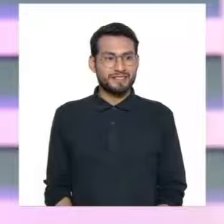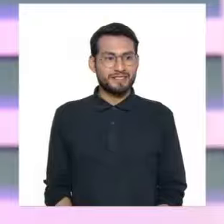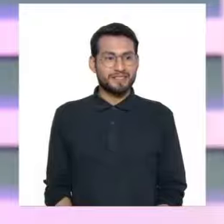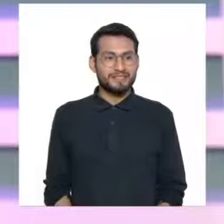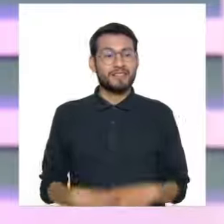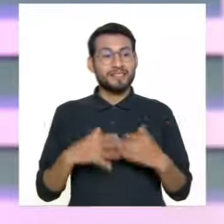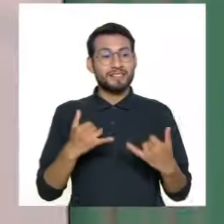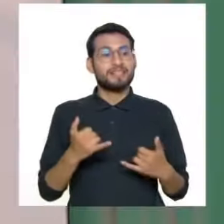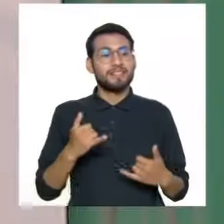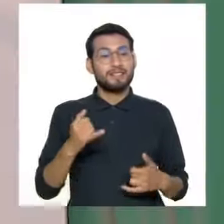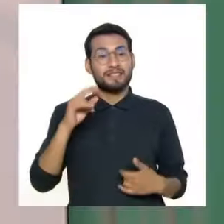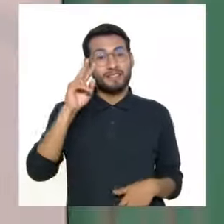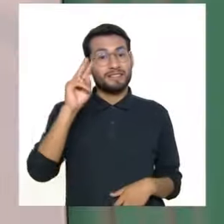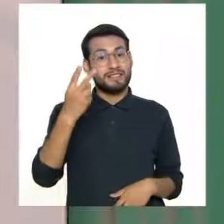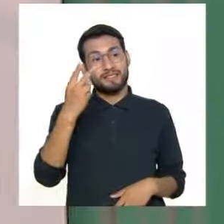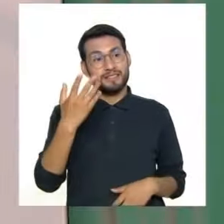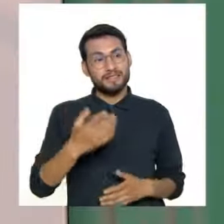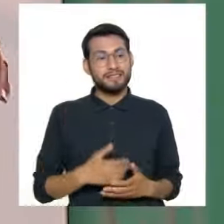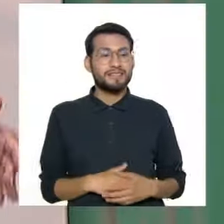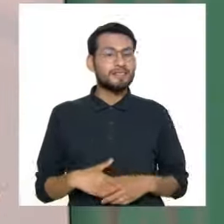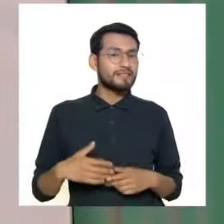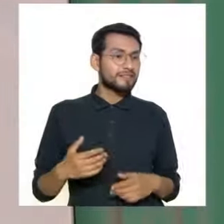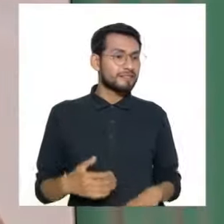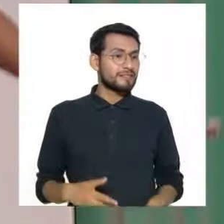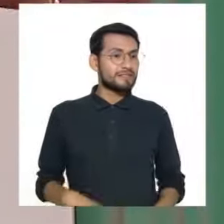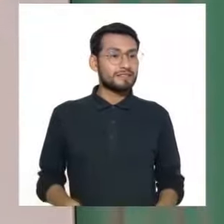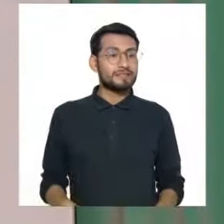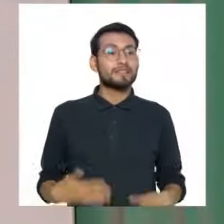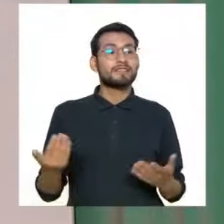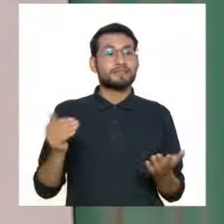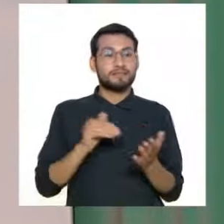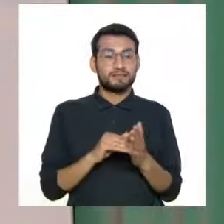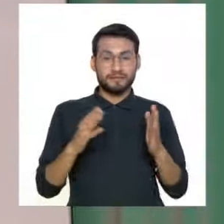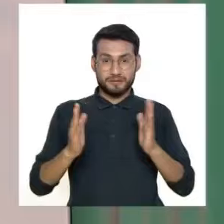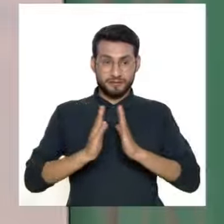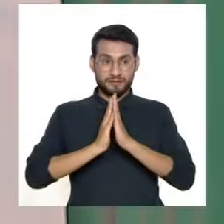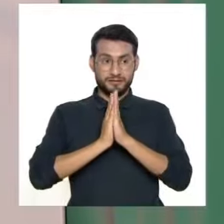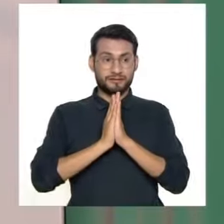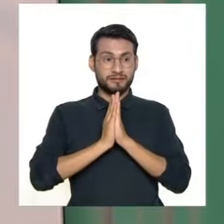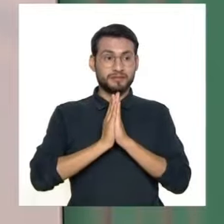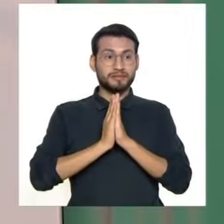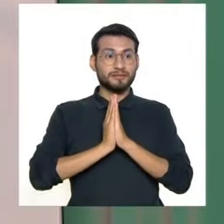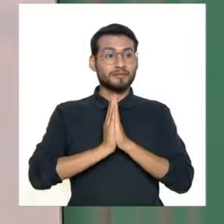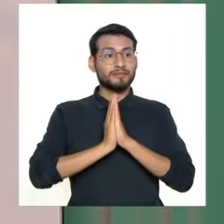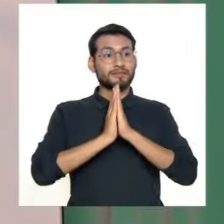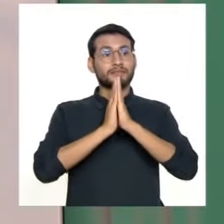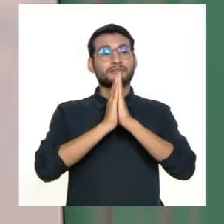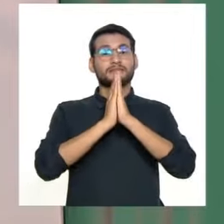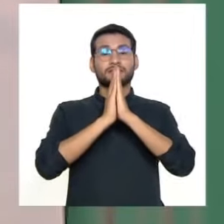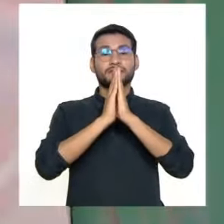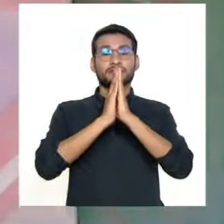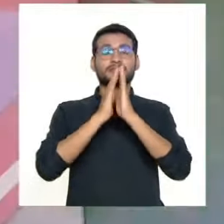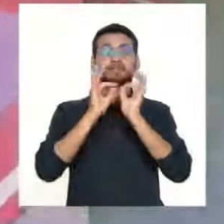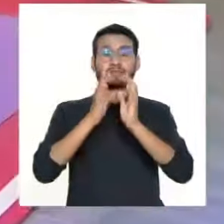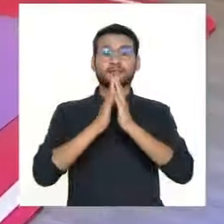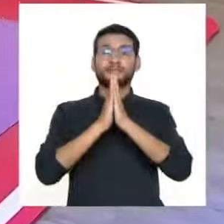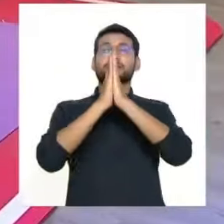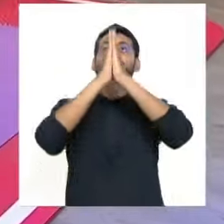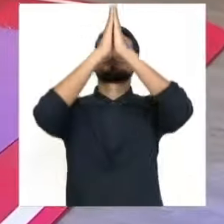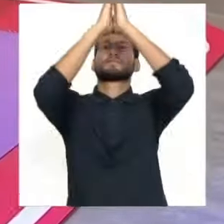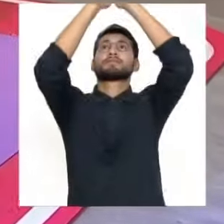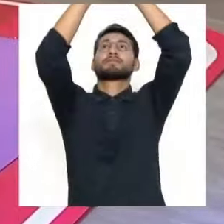vamos a ir a la segunda ronda lado izquierdo nuevamente pal juntas pranama inhalo llevo los brazos hacia arriba y